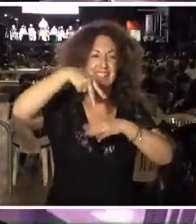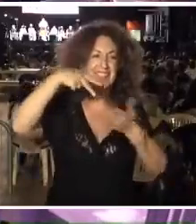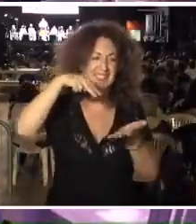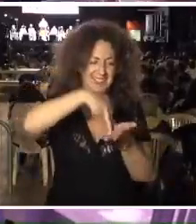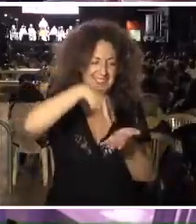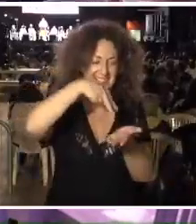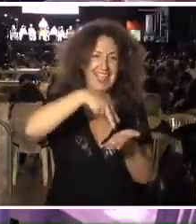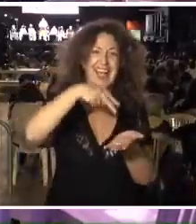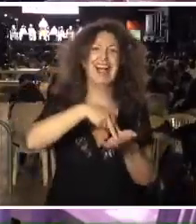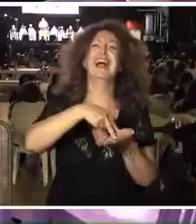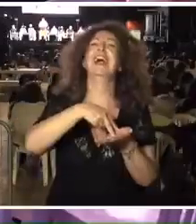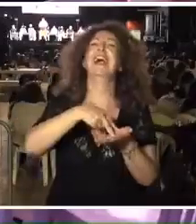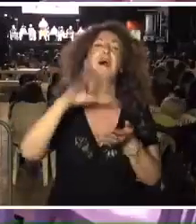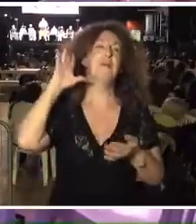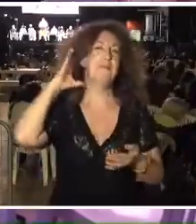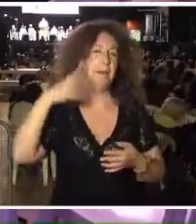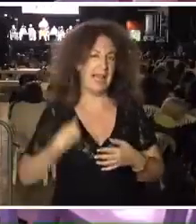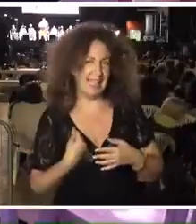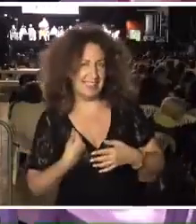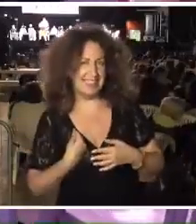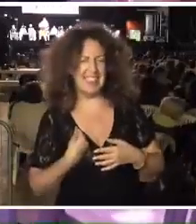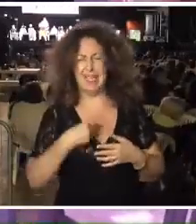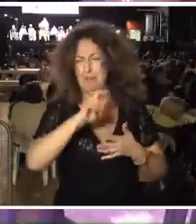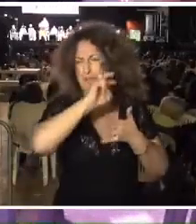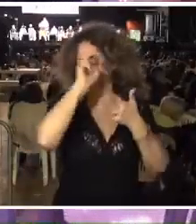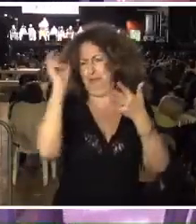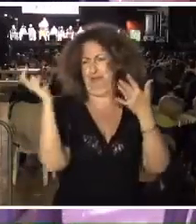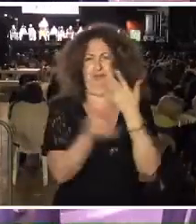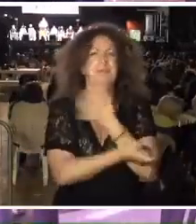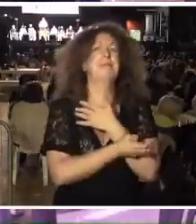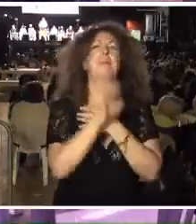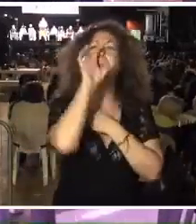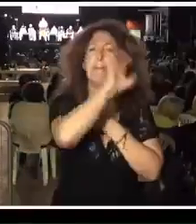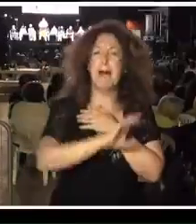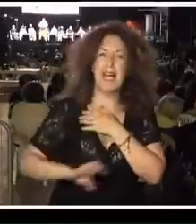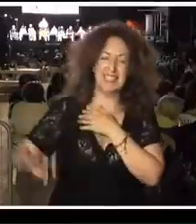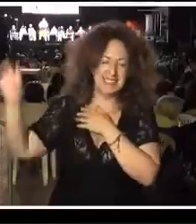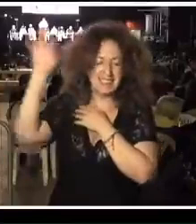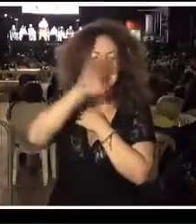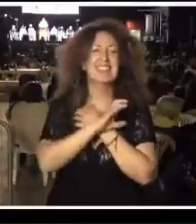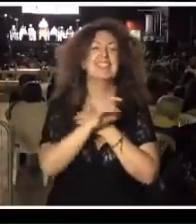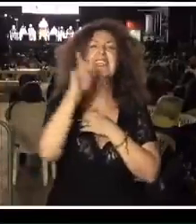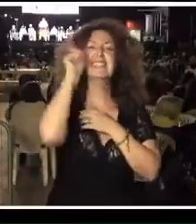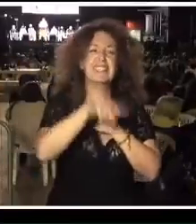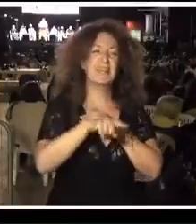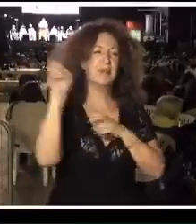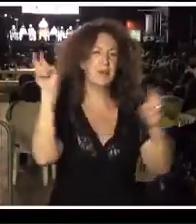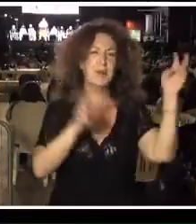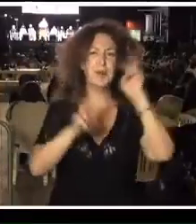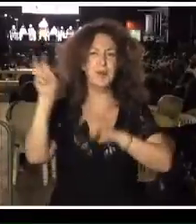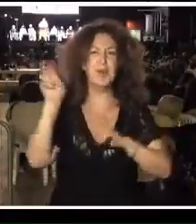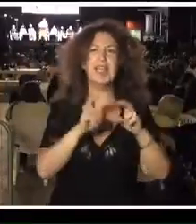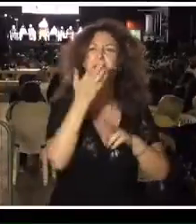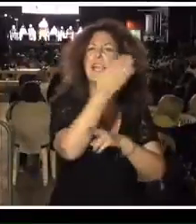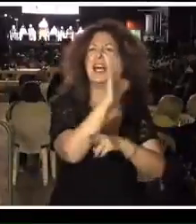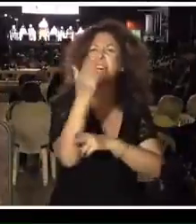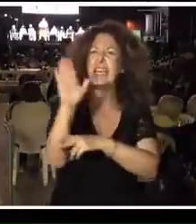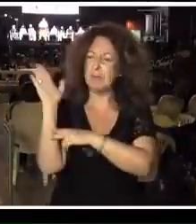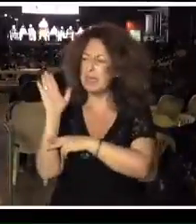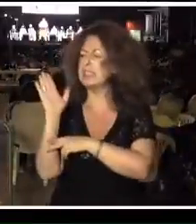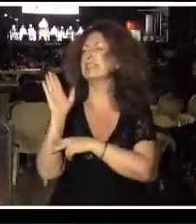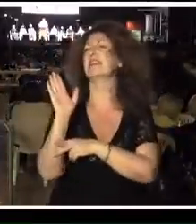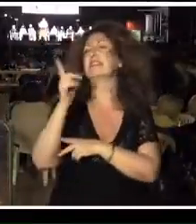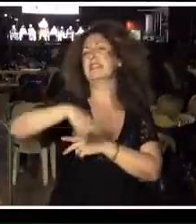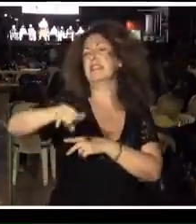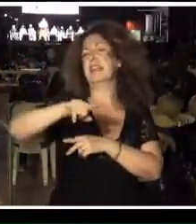Democrática, Palestina y tantos otros. Representantes de movimientos sociales, de partidos amigos y